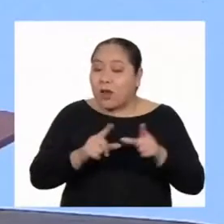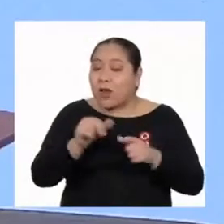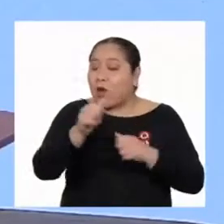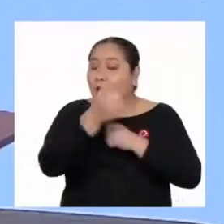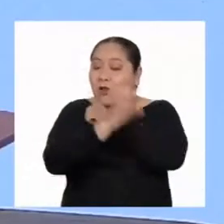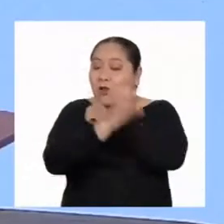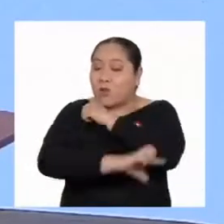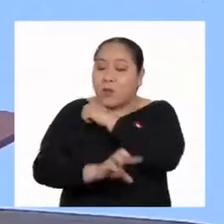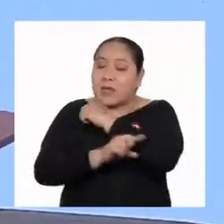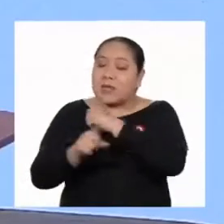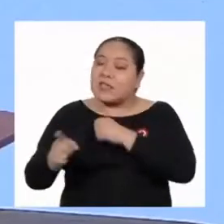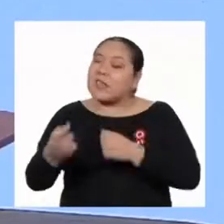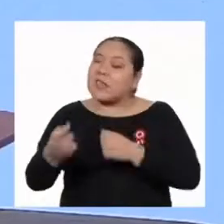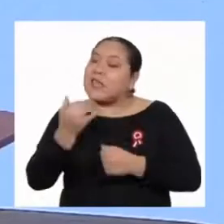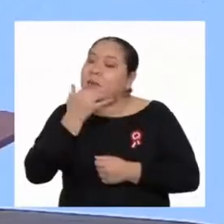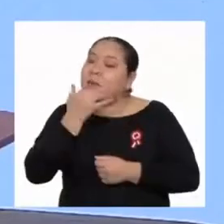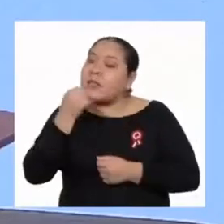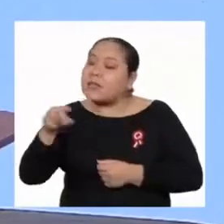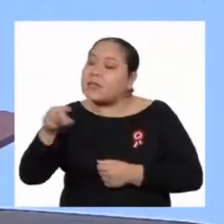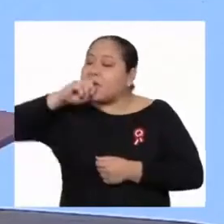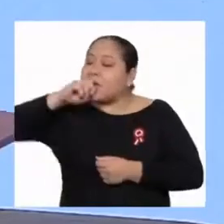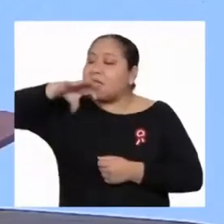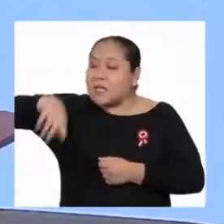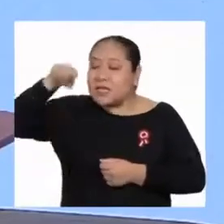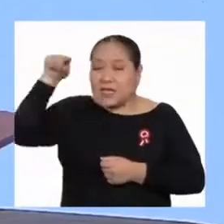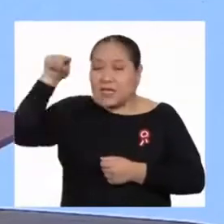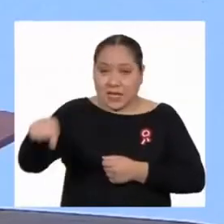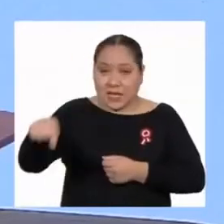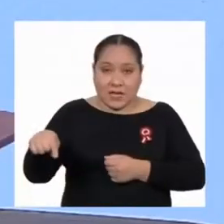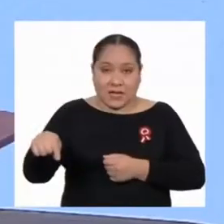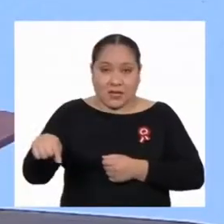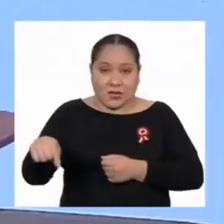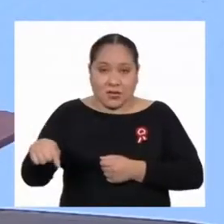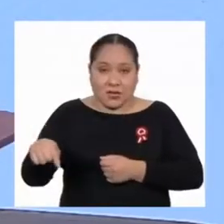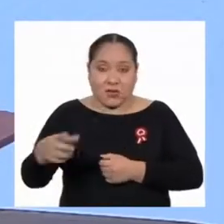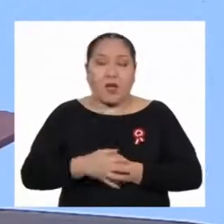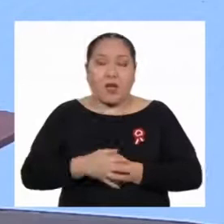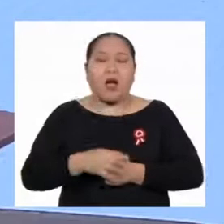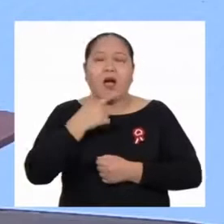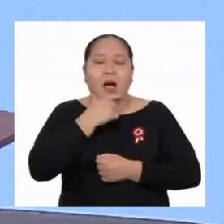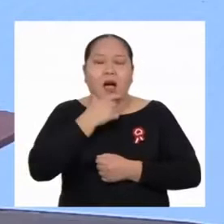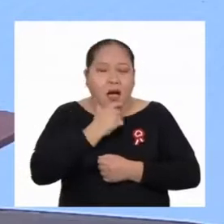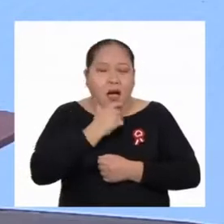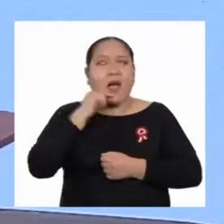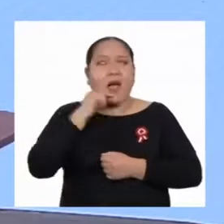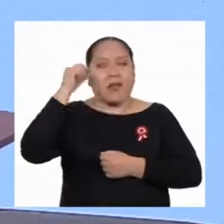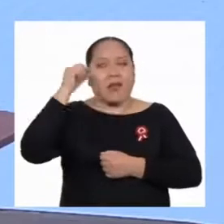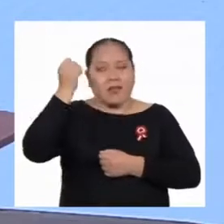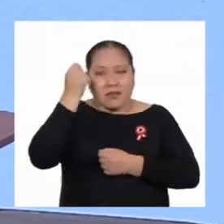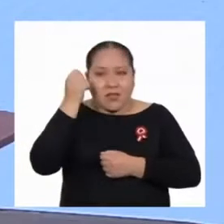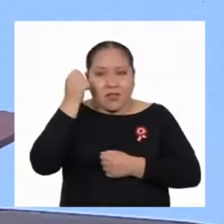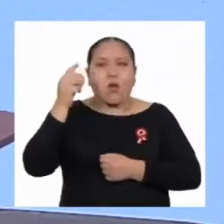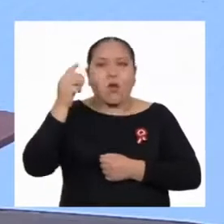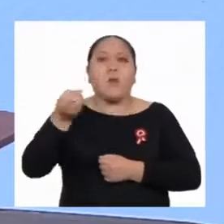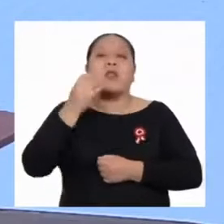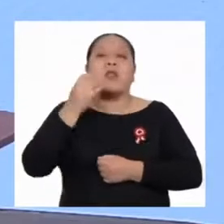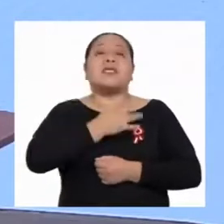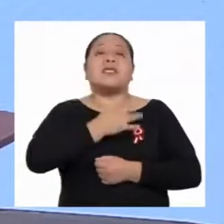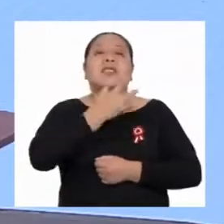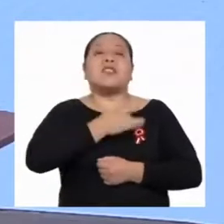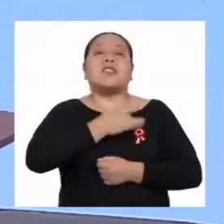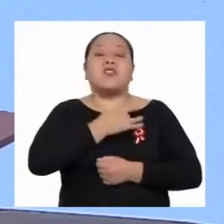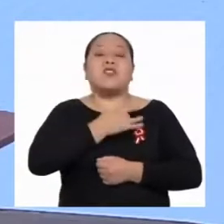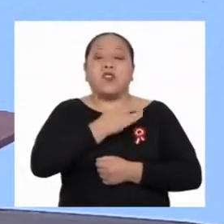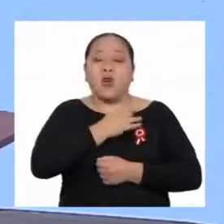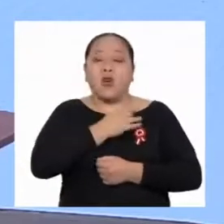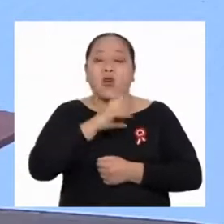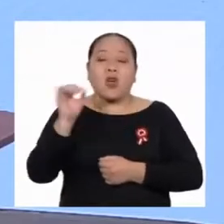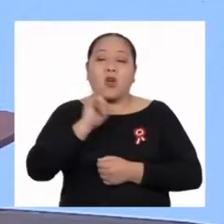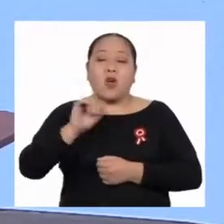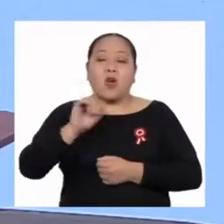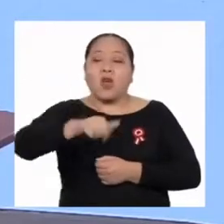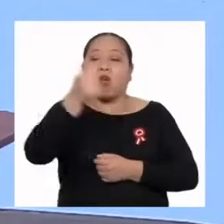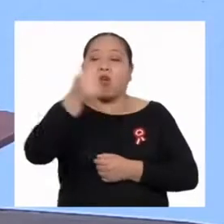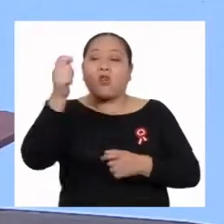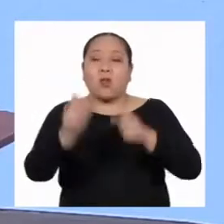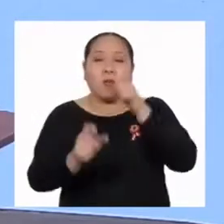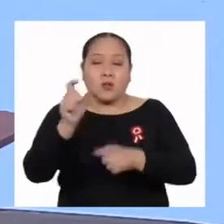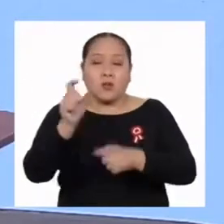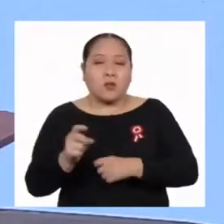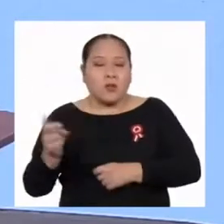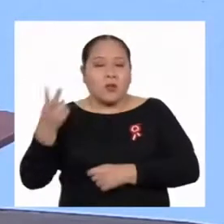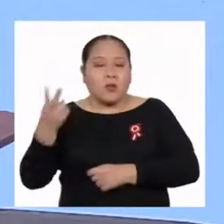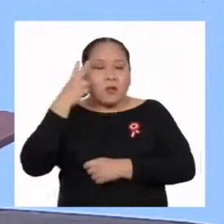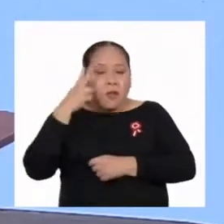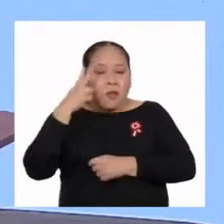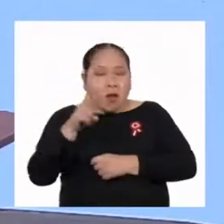un ejercicio de empatía. Logró que el niño se ponga en el lugar de las otras personas y se dio